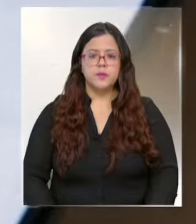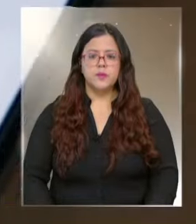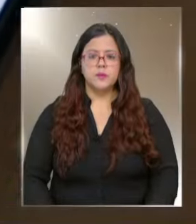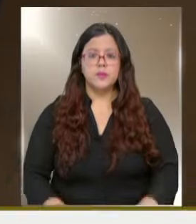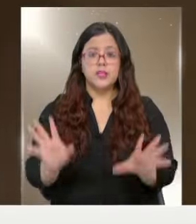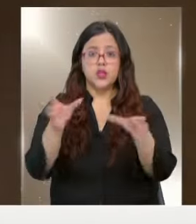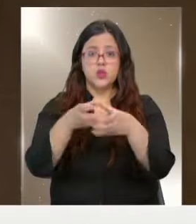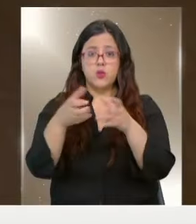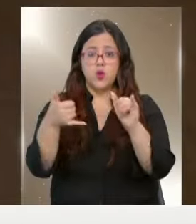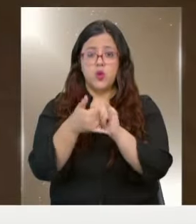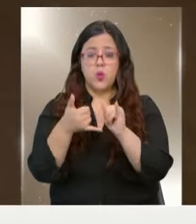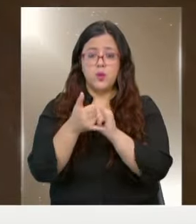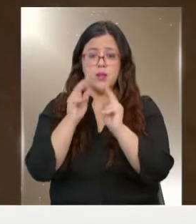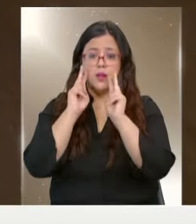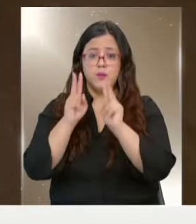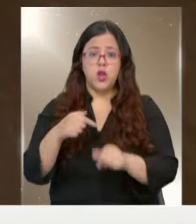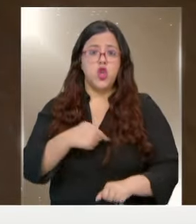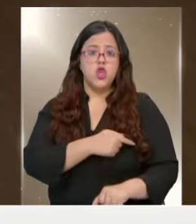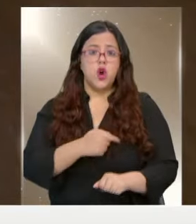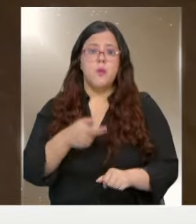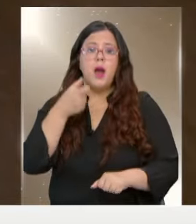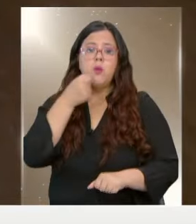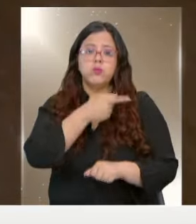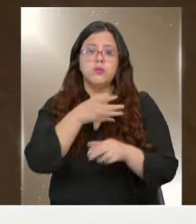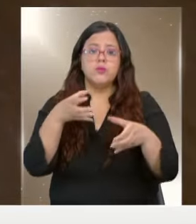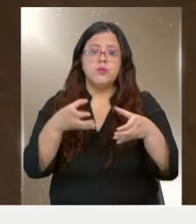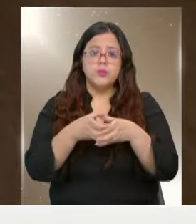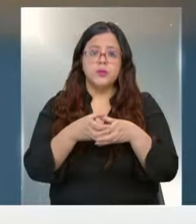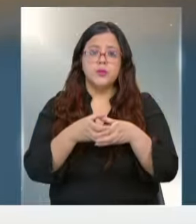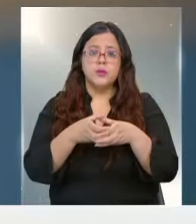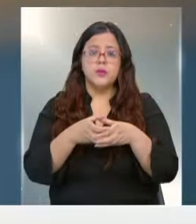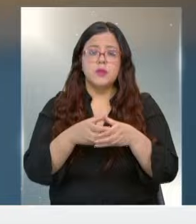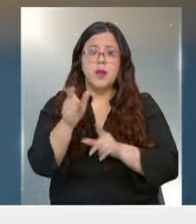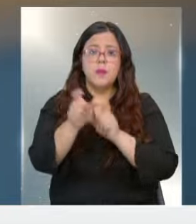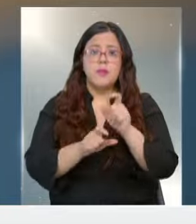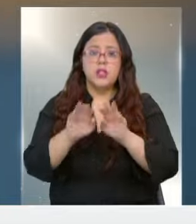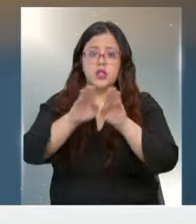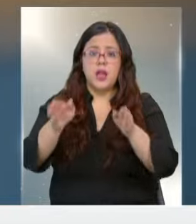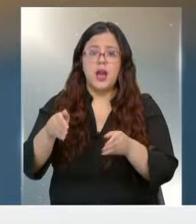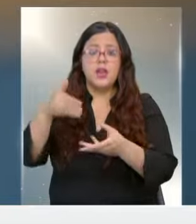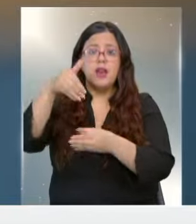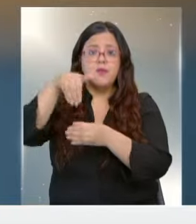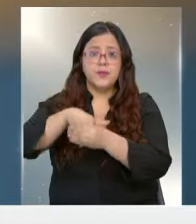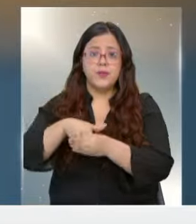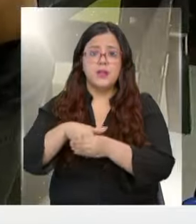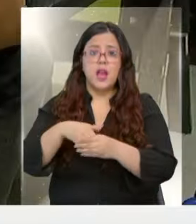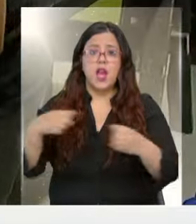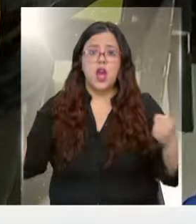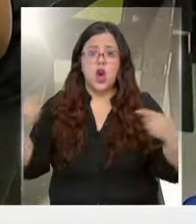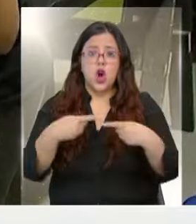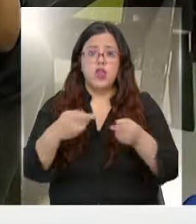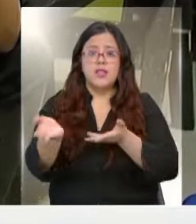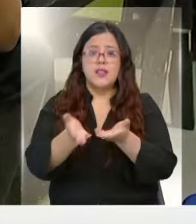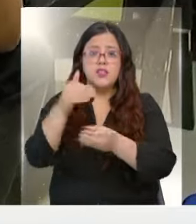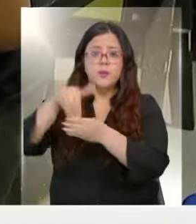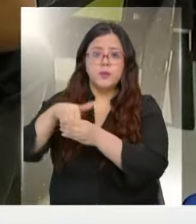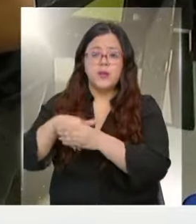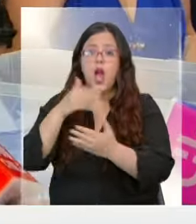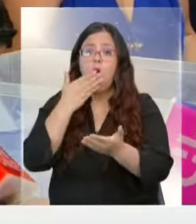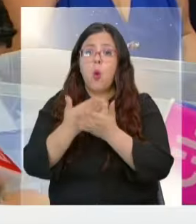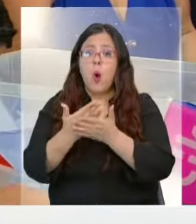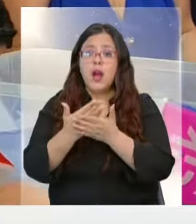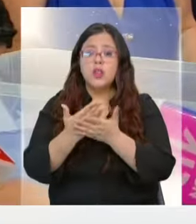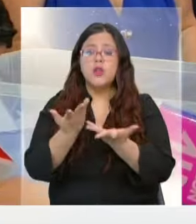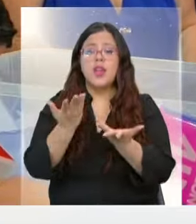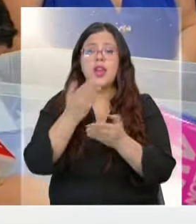Este grupo de WhatsApp que lleva por nombre Demanda Colectiva Vocales versus Cervel se creó la madrugada del lunes 28